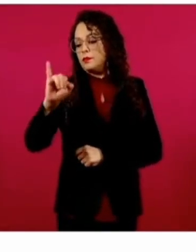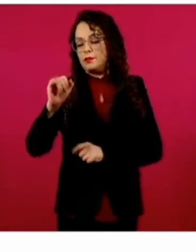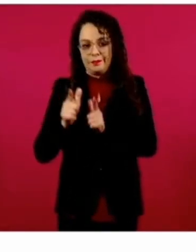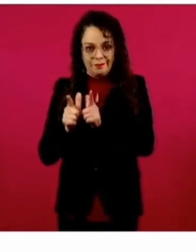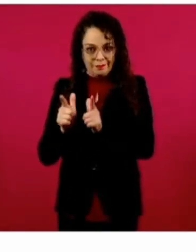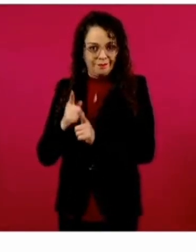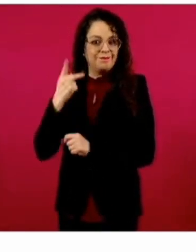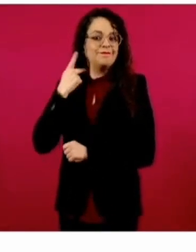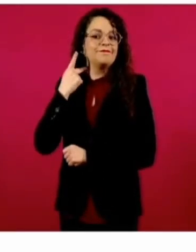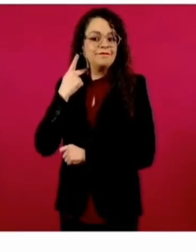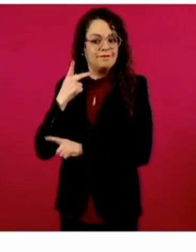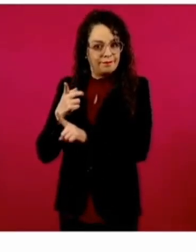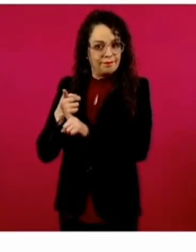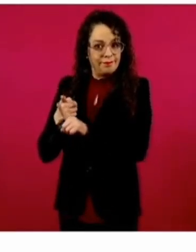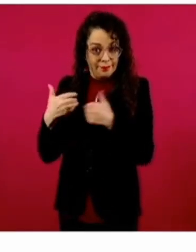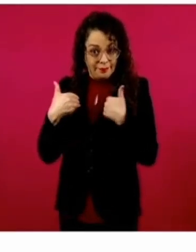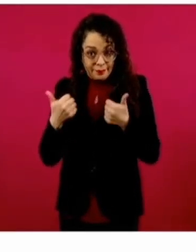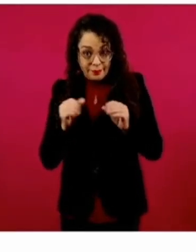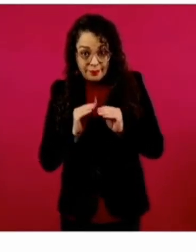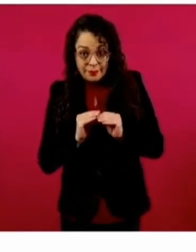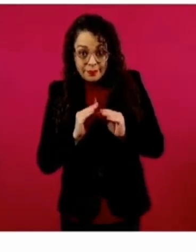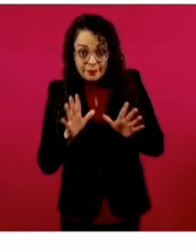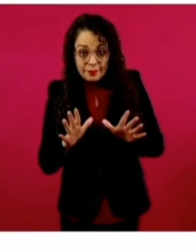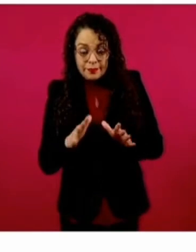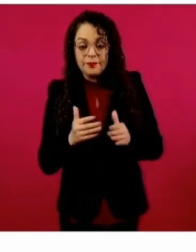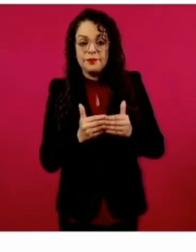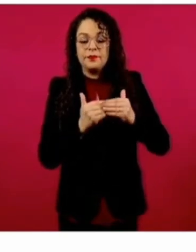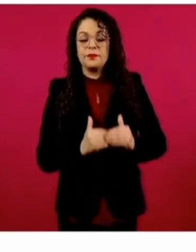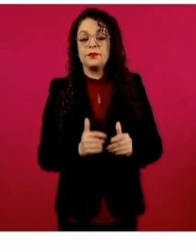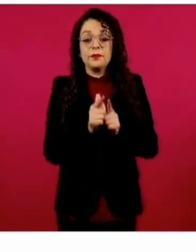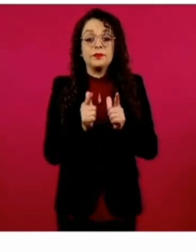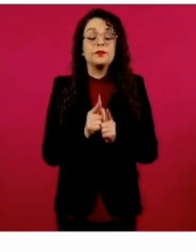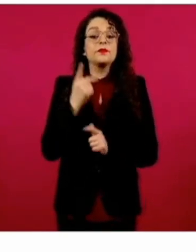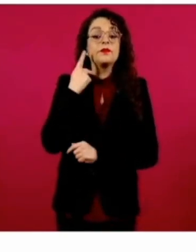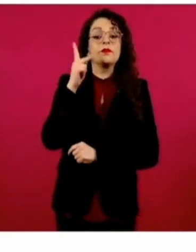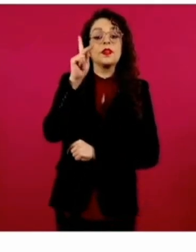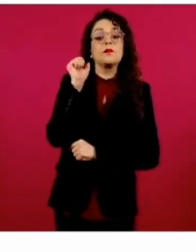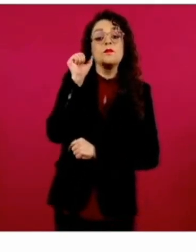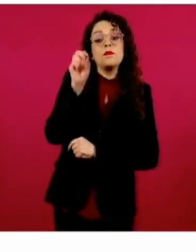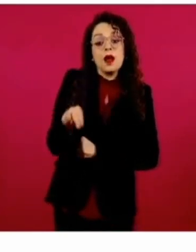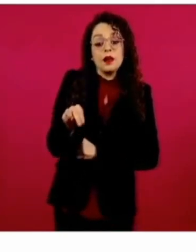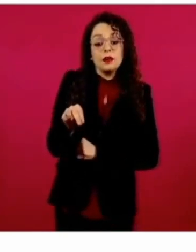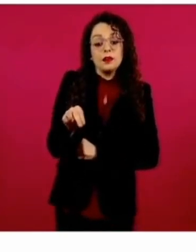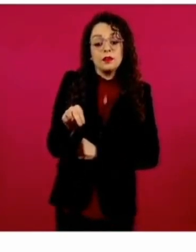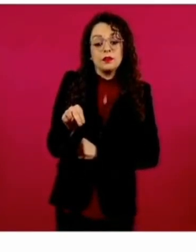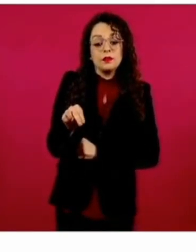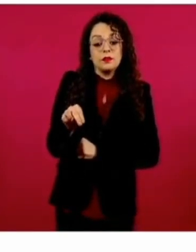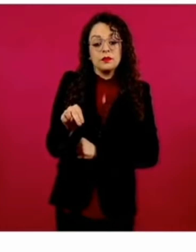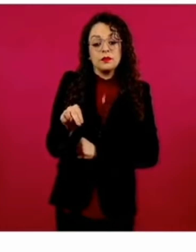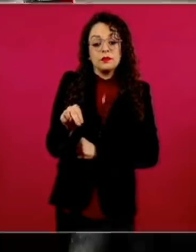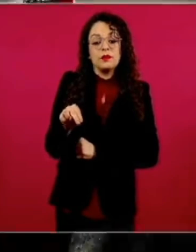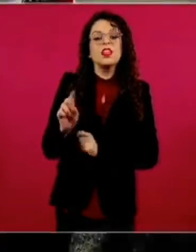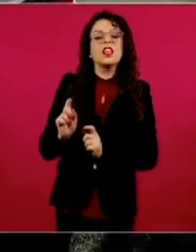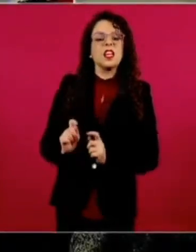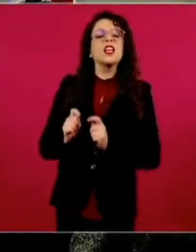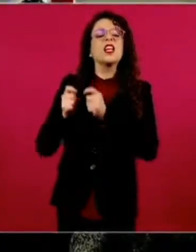presidencia y la jefatura de gobierno. Mientras que el Partido Acción Nacional signará o sea, le tocará